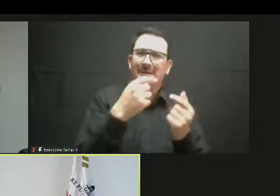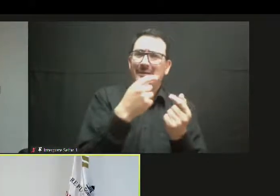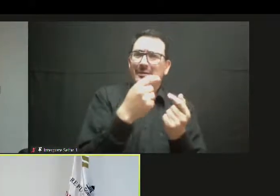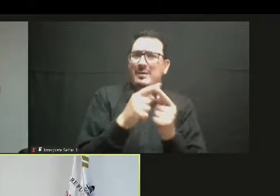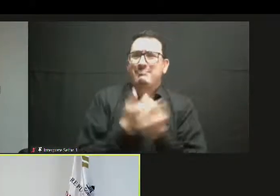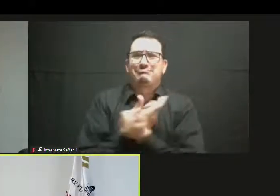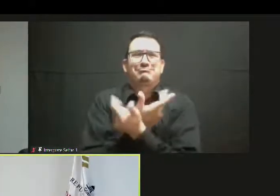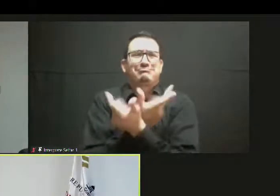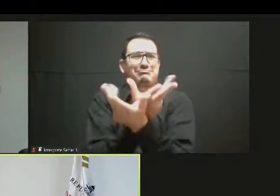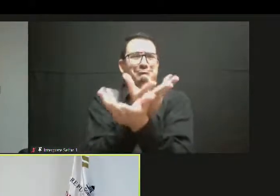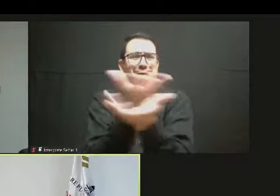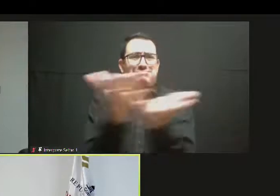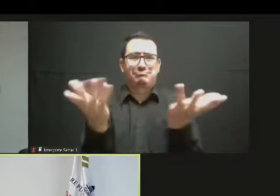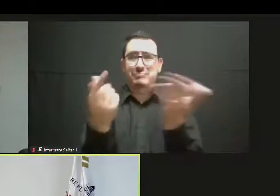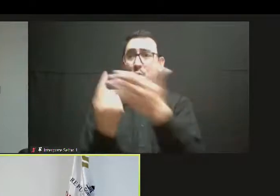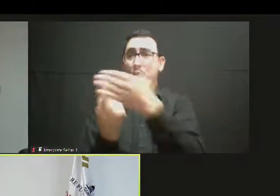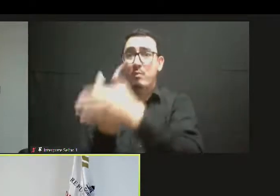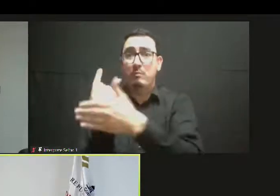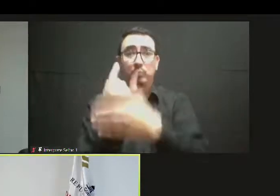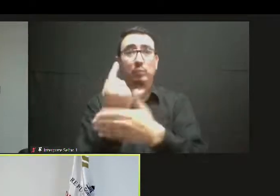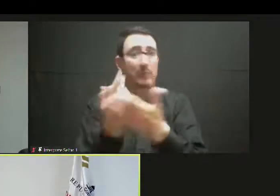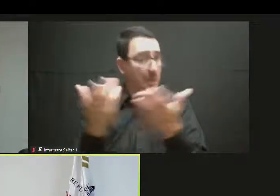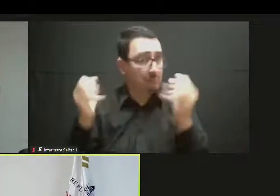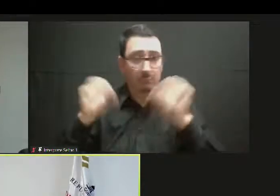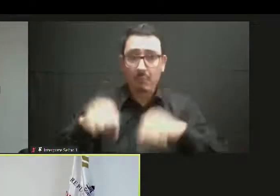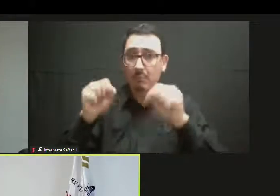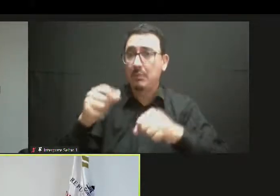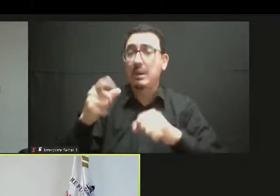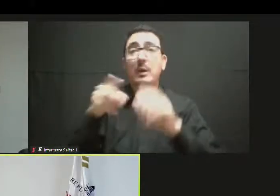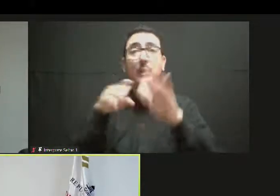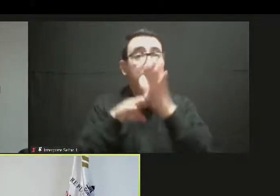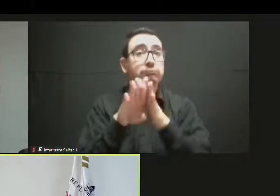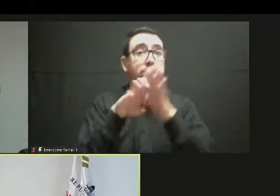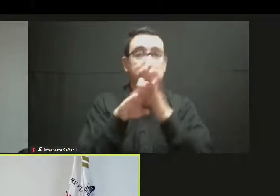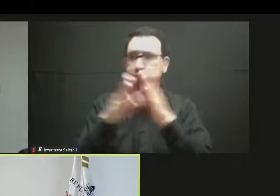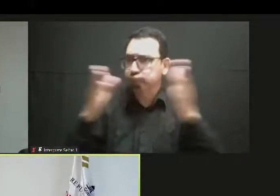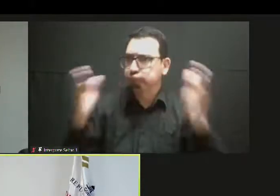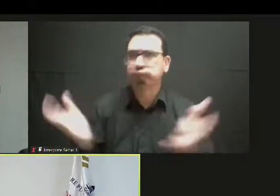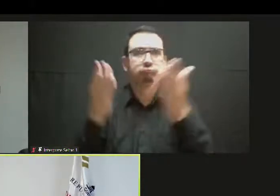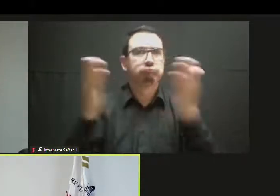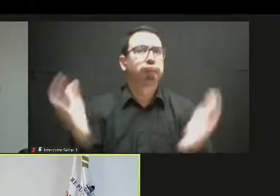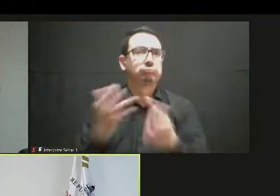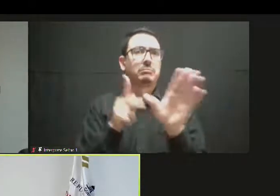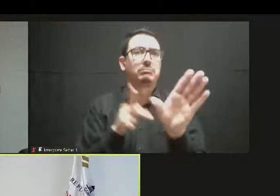dispuestas para el desarrollo de los talentos nacionales e impulsarlos al mercado internacional,